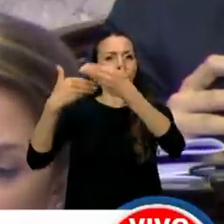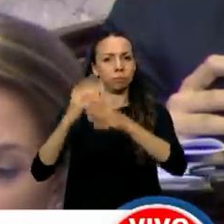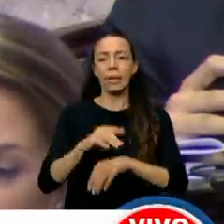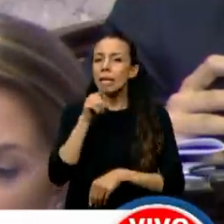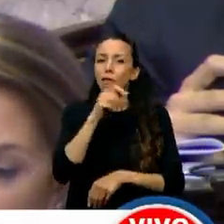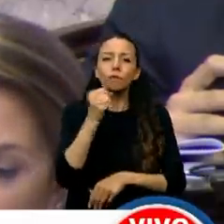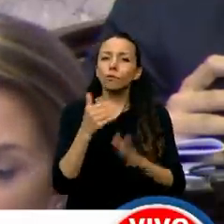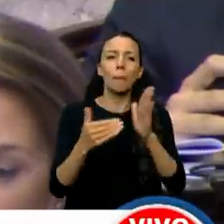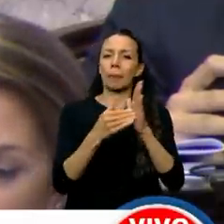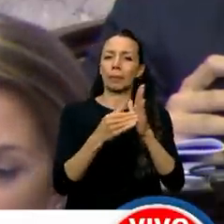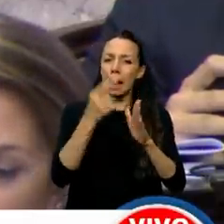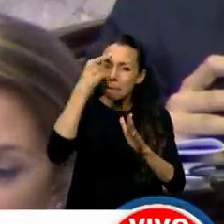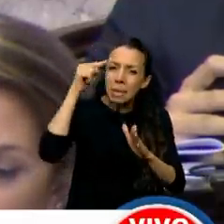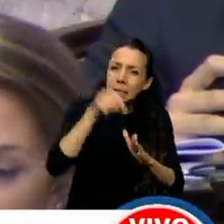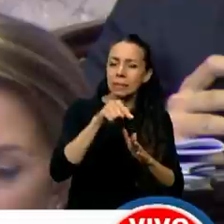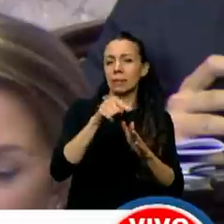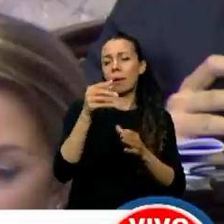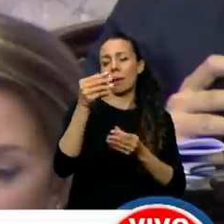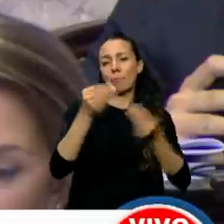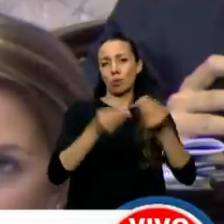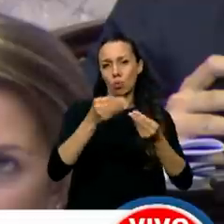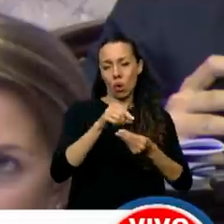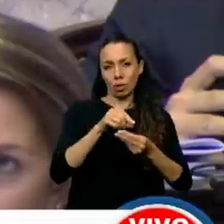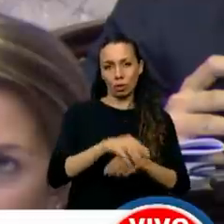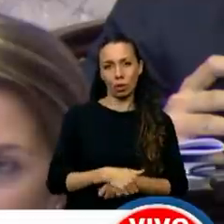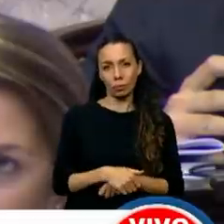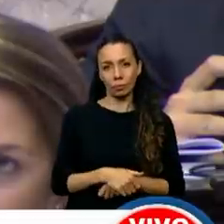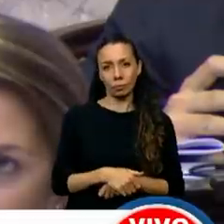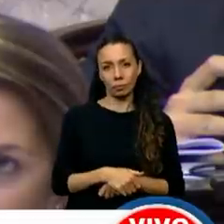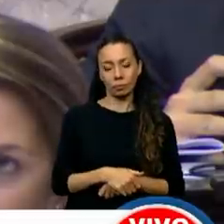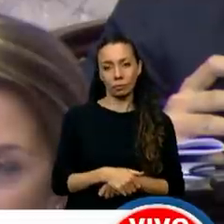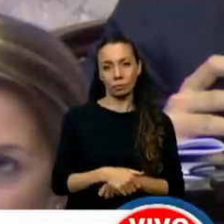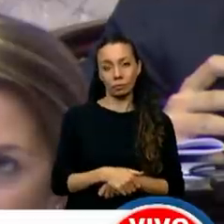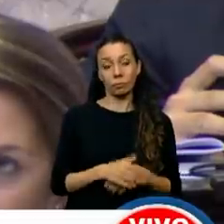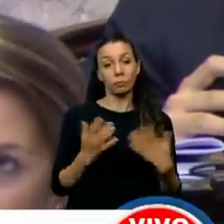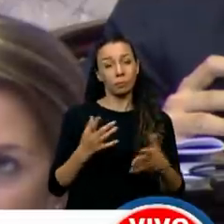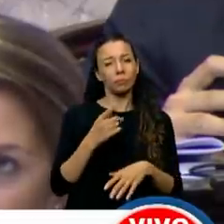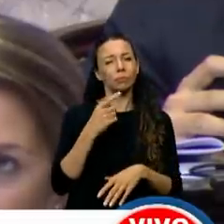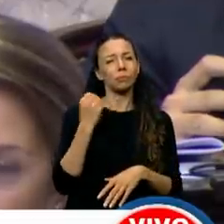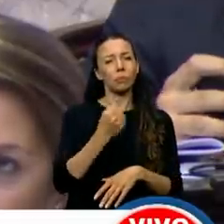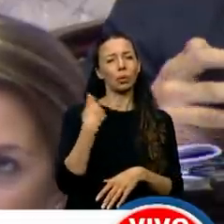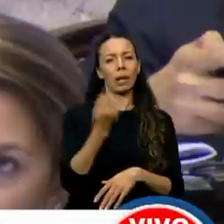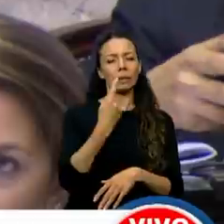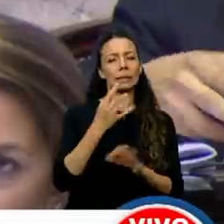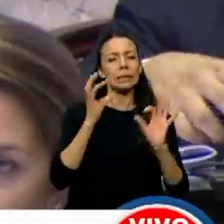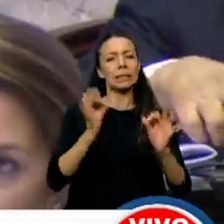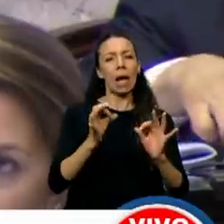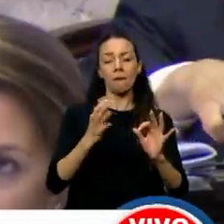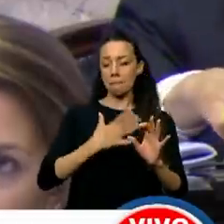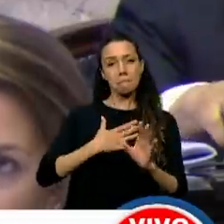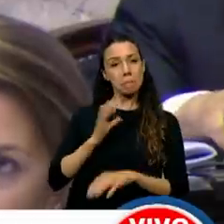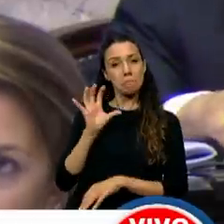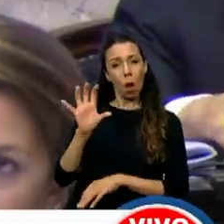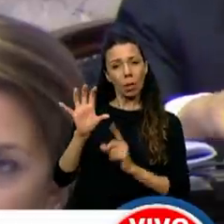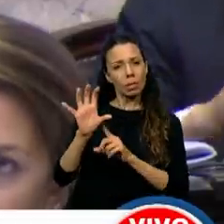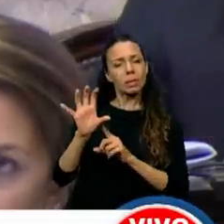por eso quiero referirme particularmente al impacto que tiene para el crecimiento de mi provincia y el beneficio que